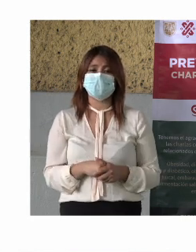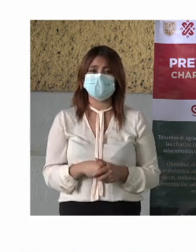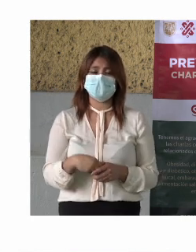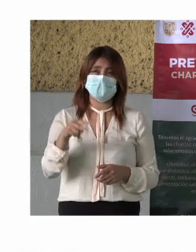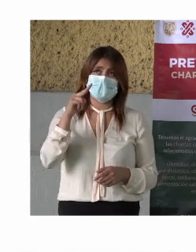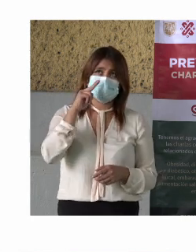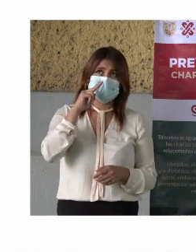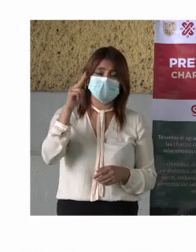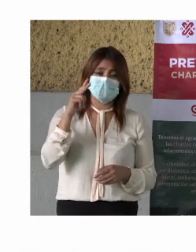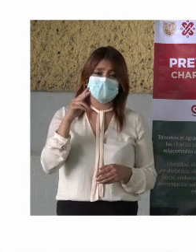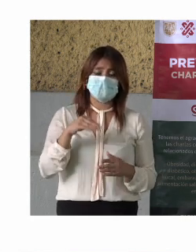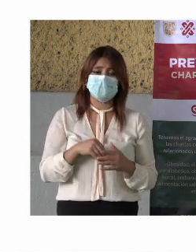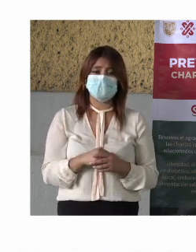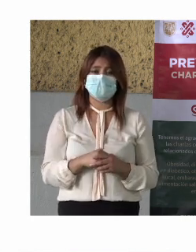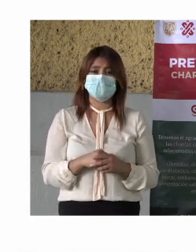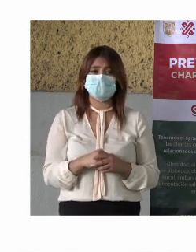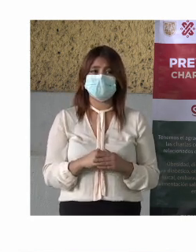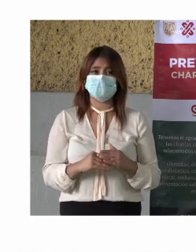arriba de